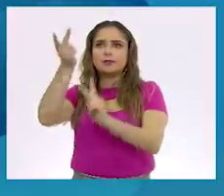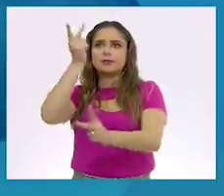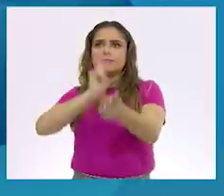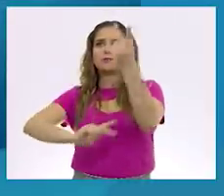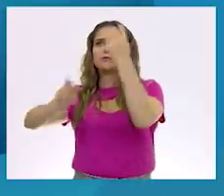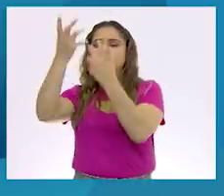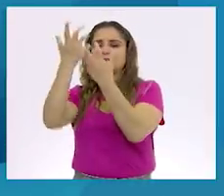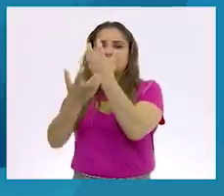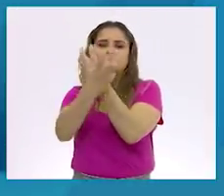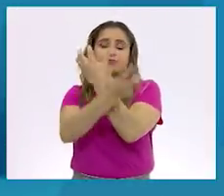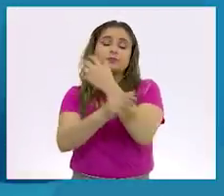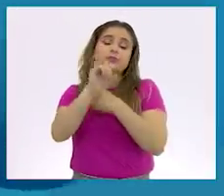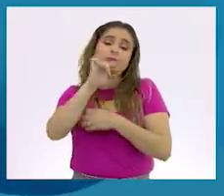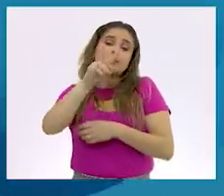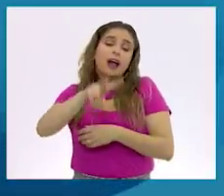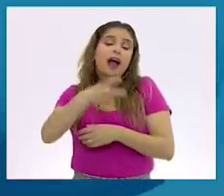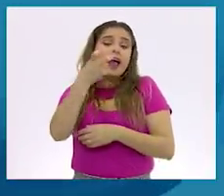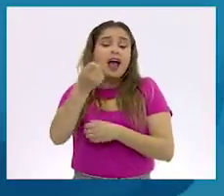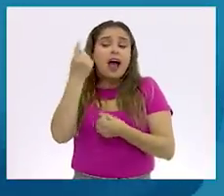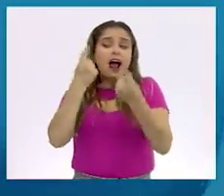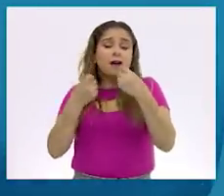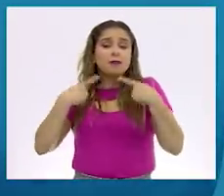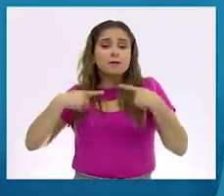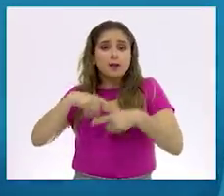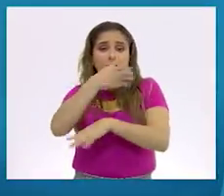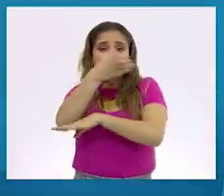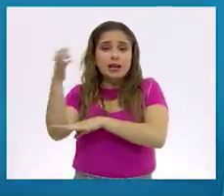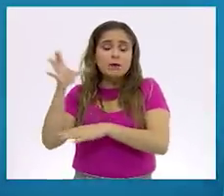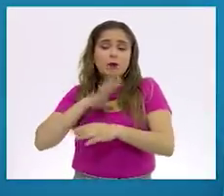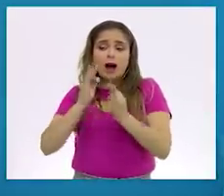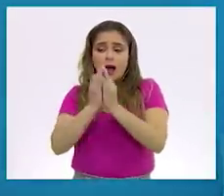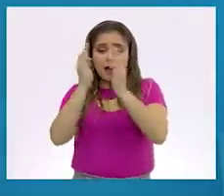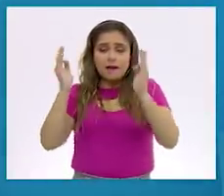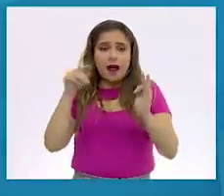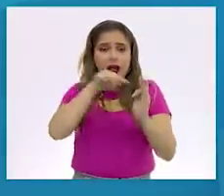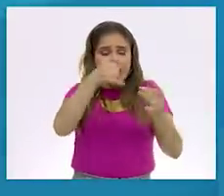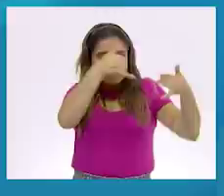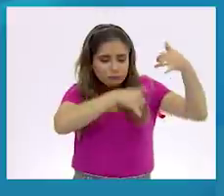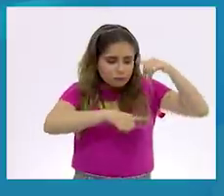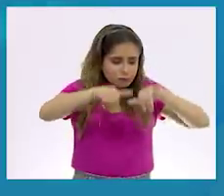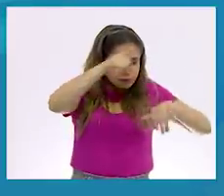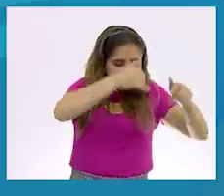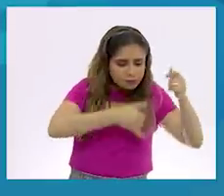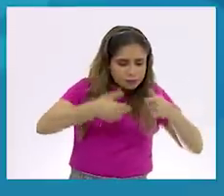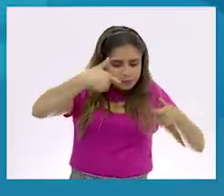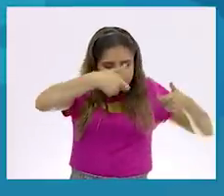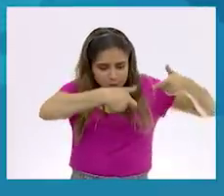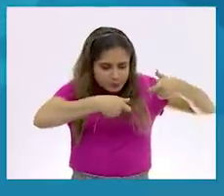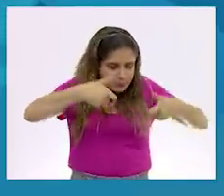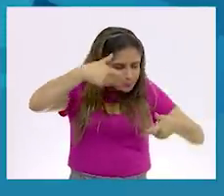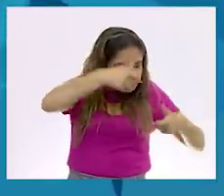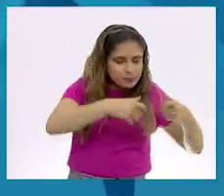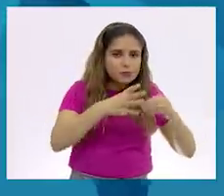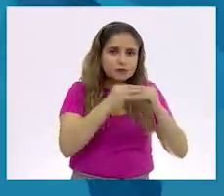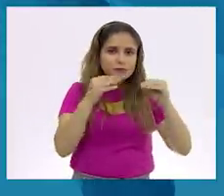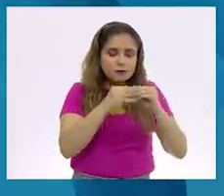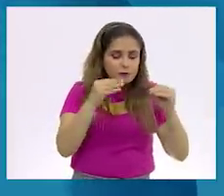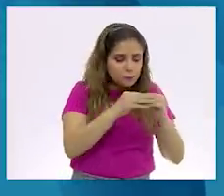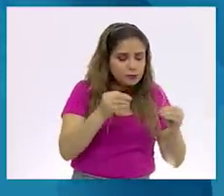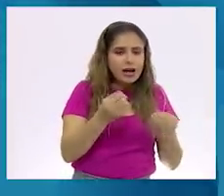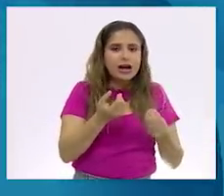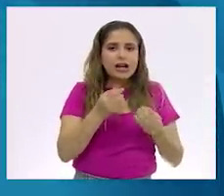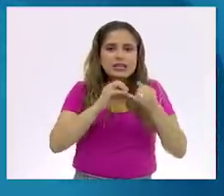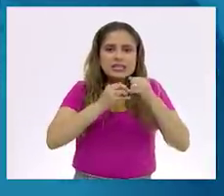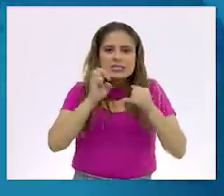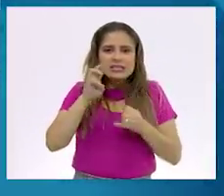como laboratorios para los agricultores e investigadores, pues ahí pueden seleccionar los frutos, las